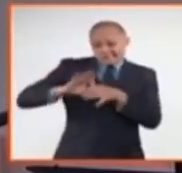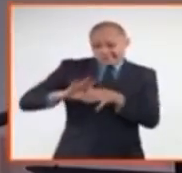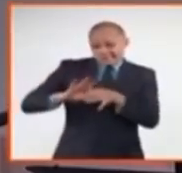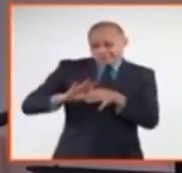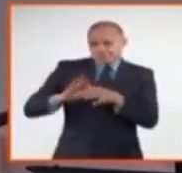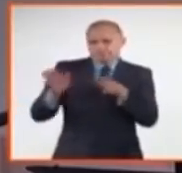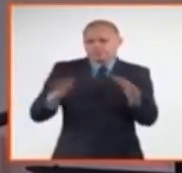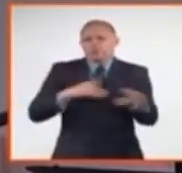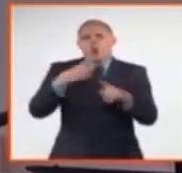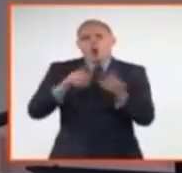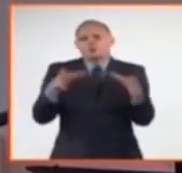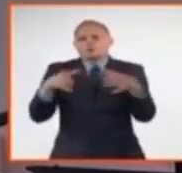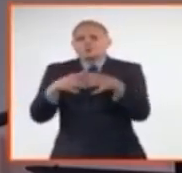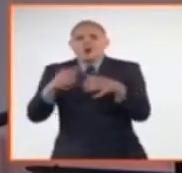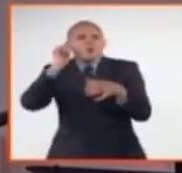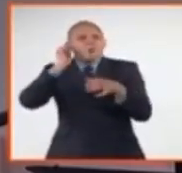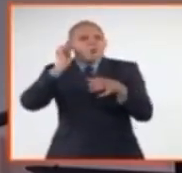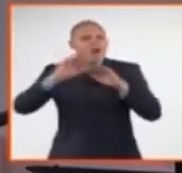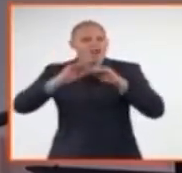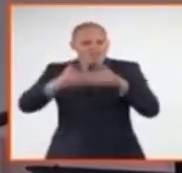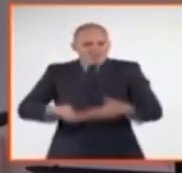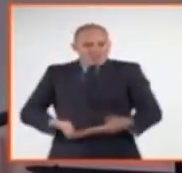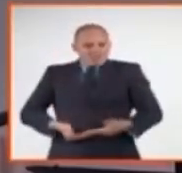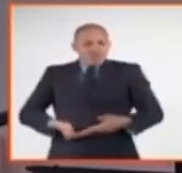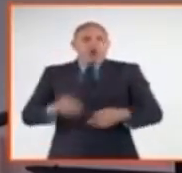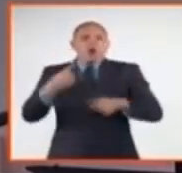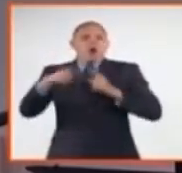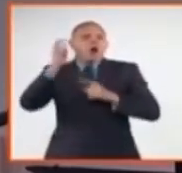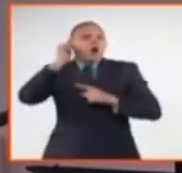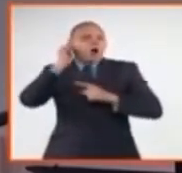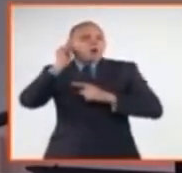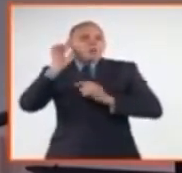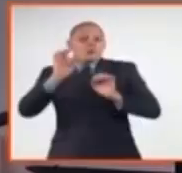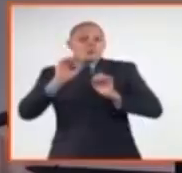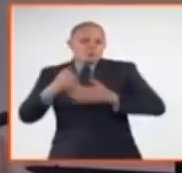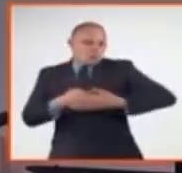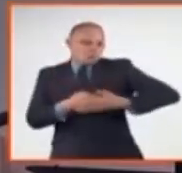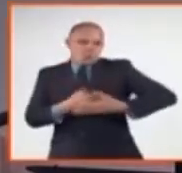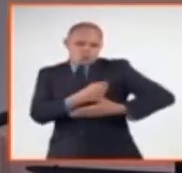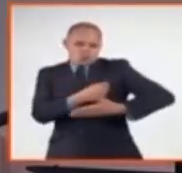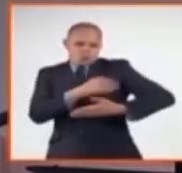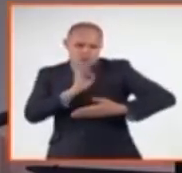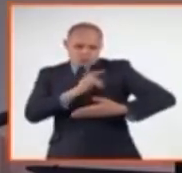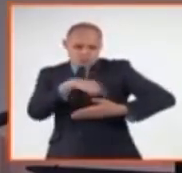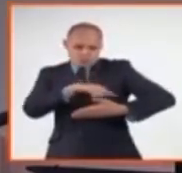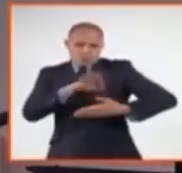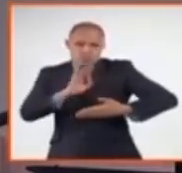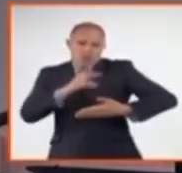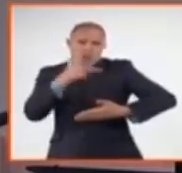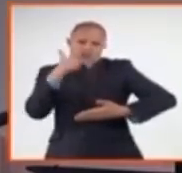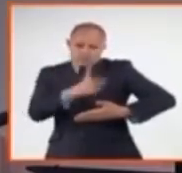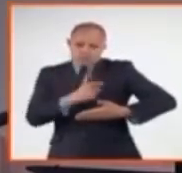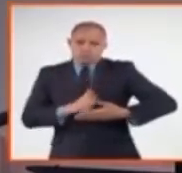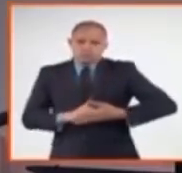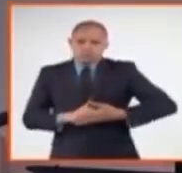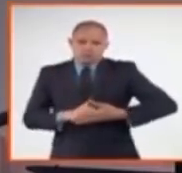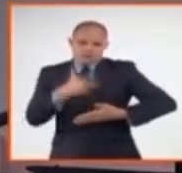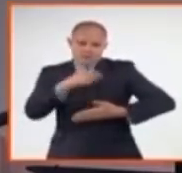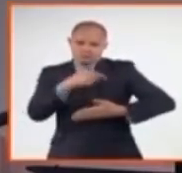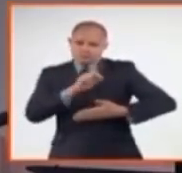que las embarazadas y las madres que el acta sea que los resultados de la vacuna de las aprobaciones que ha ido recibiendo han